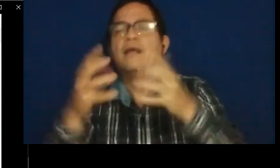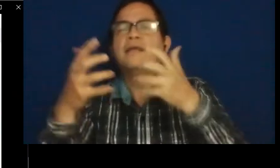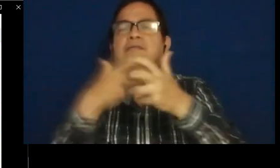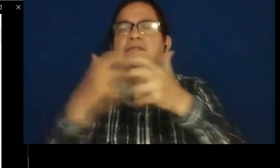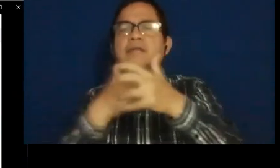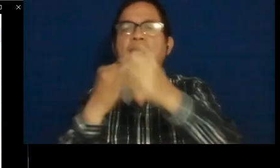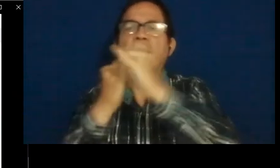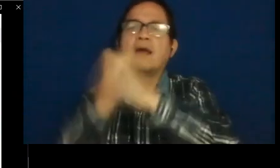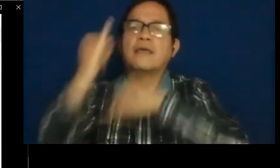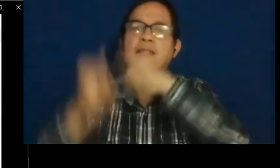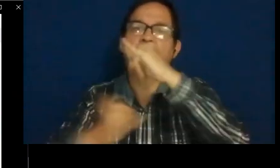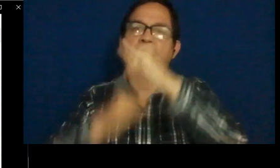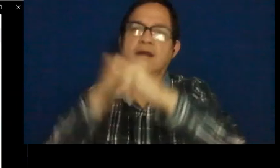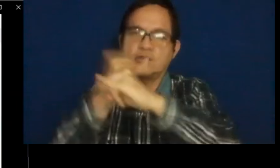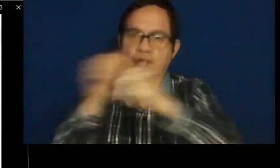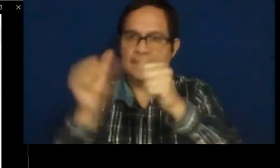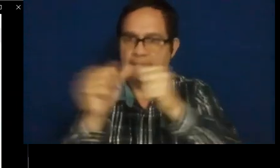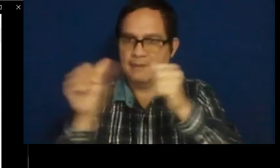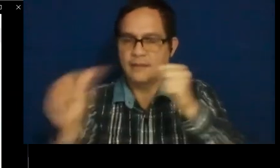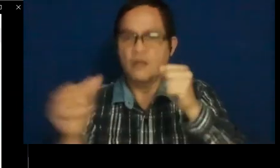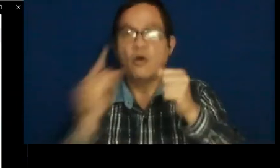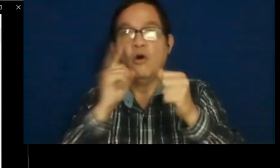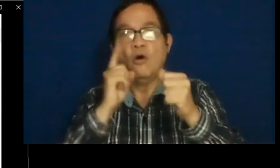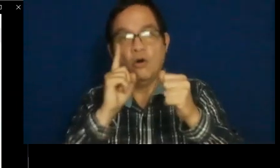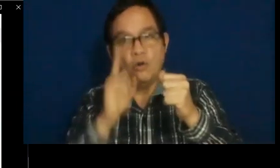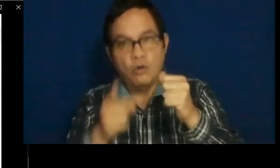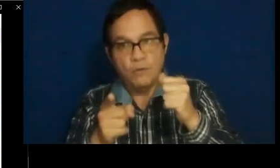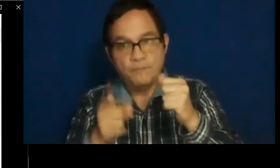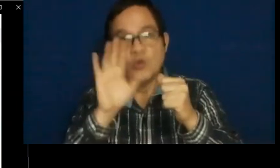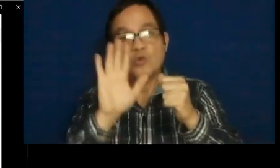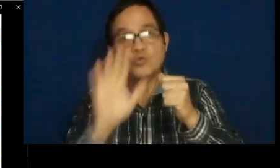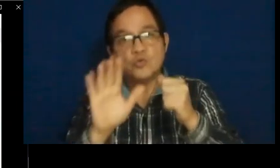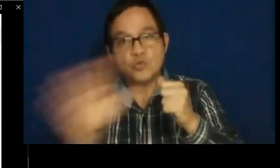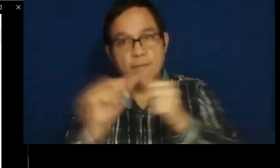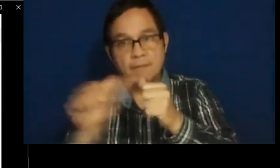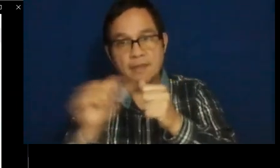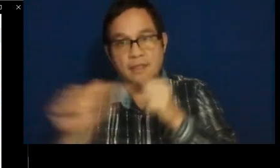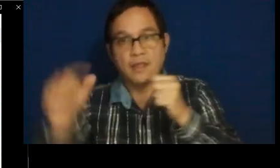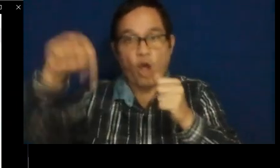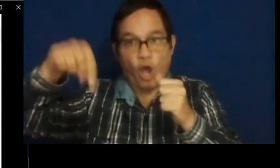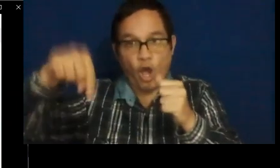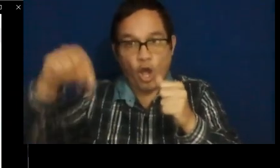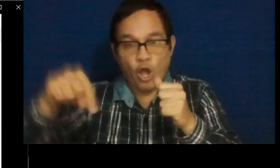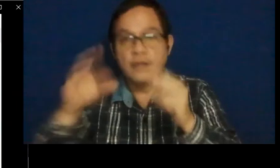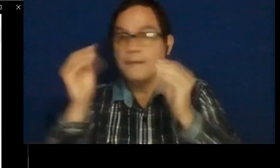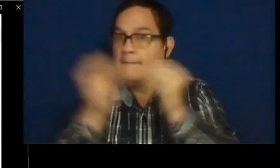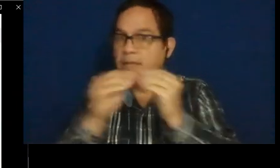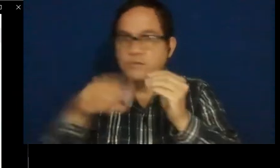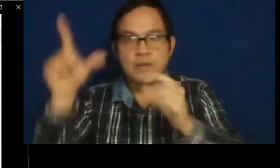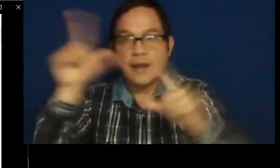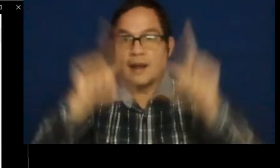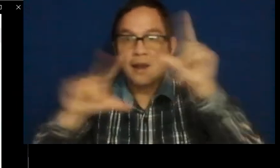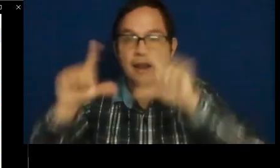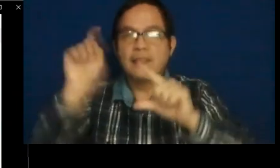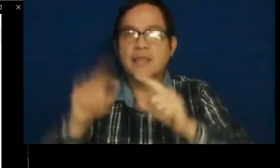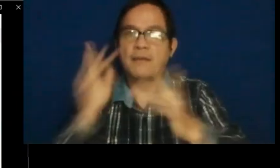con esto, por favor. Las medidas que ustedes vayan a tomar el día de hoy, y pues en particular con los laboratorios, deben